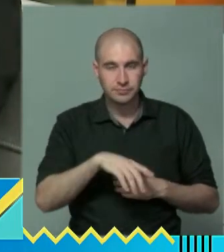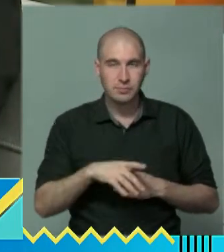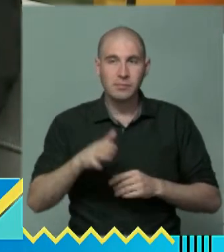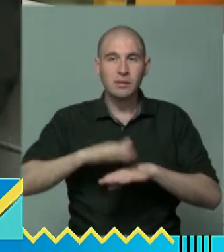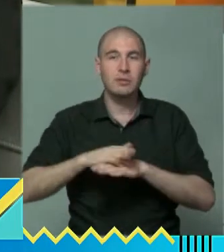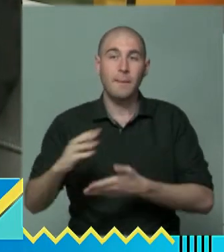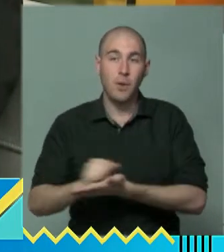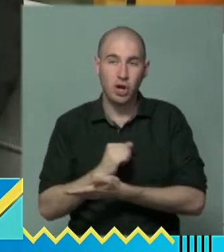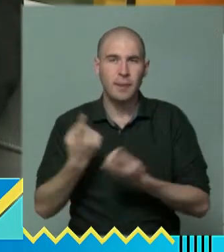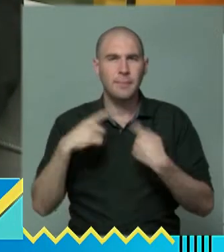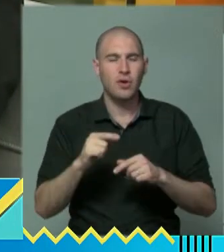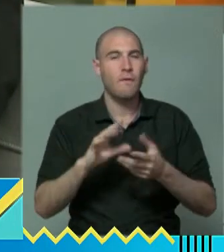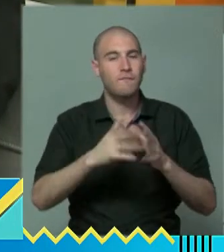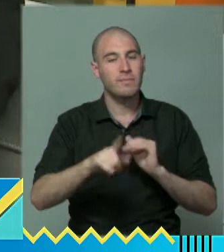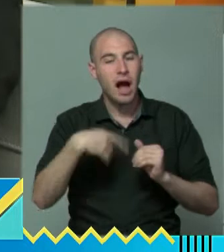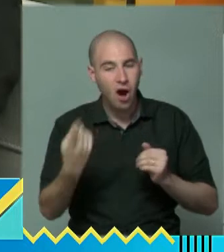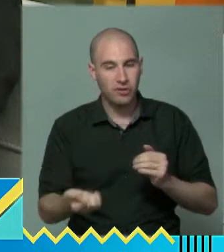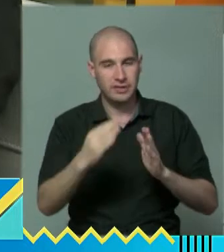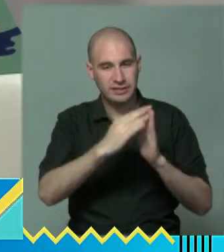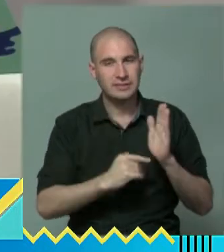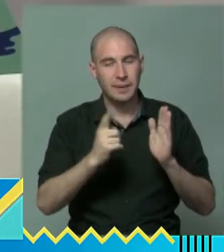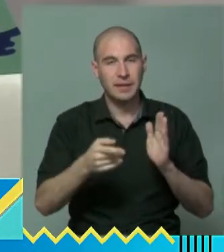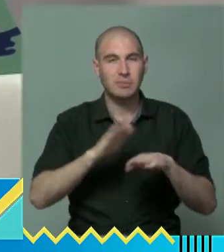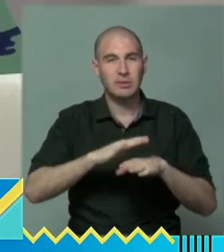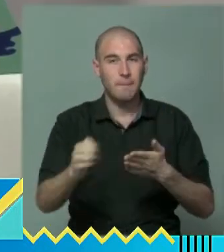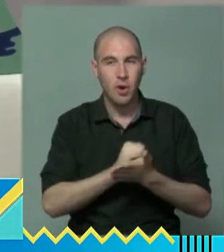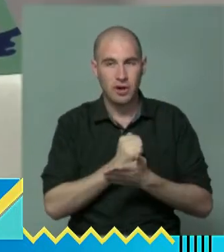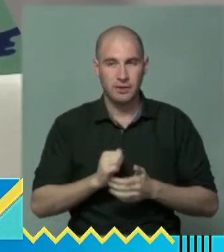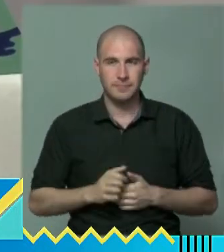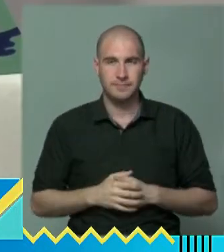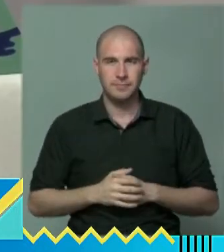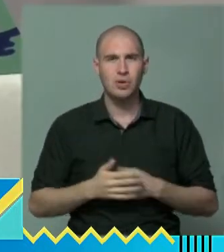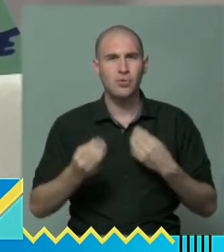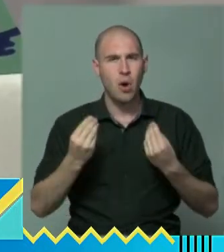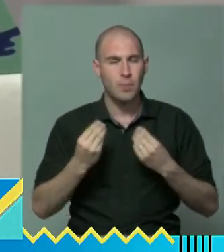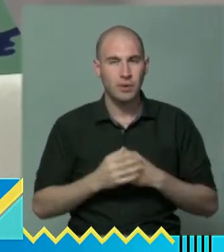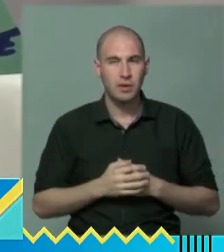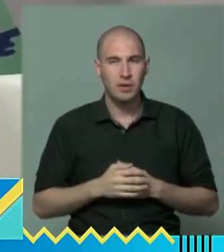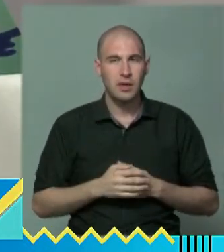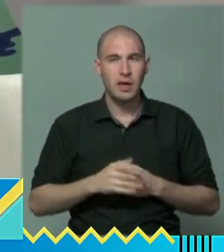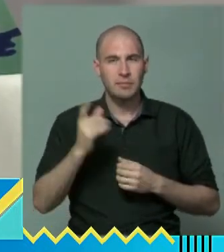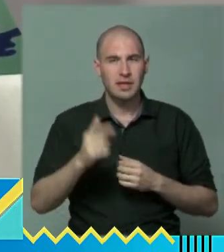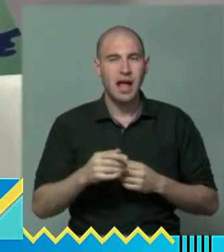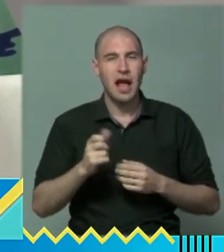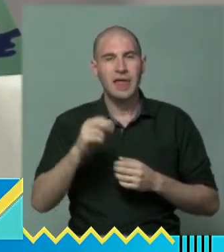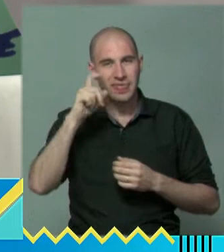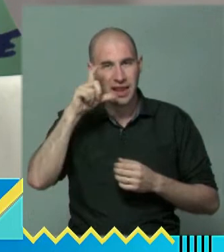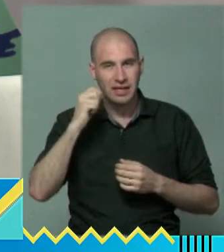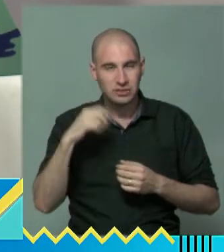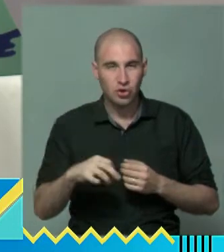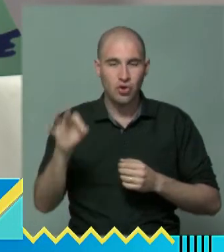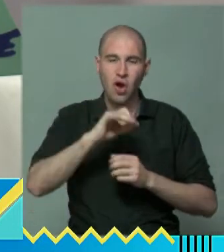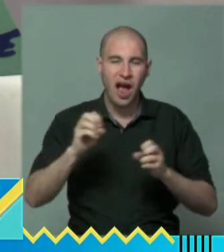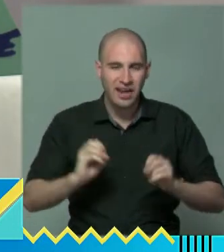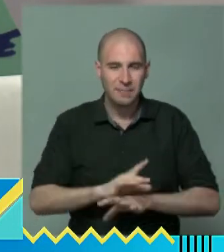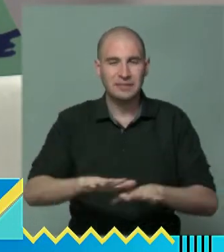de responsabilidad. Pero prevé otras formas de que quedes exento de responsabilidad, que es la figura de la delación o el